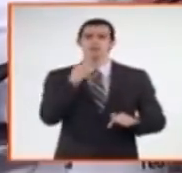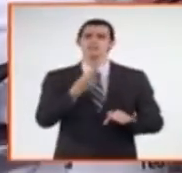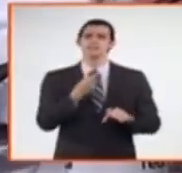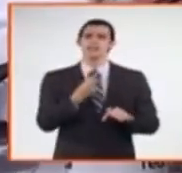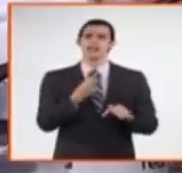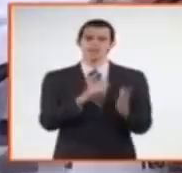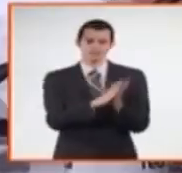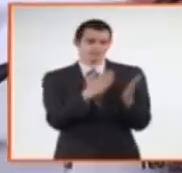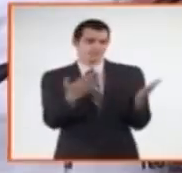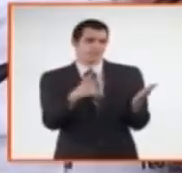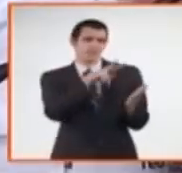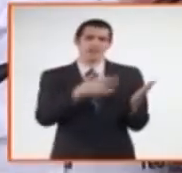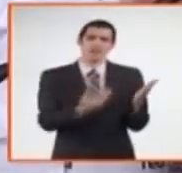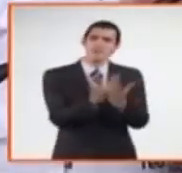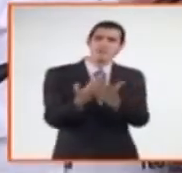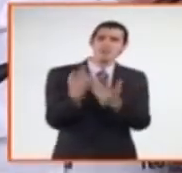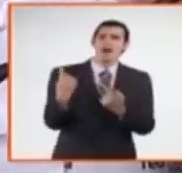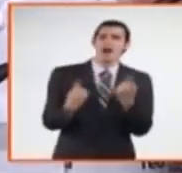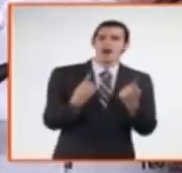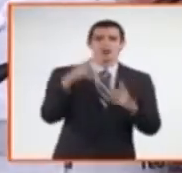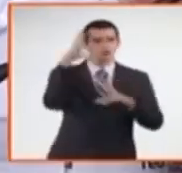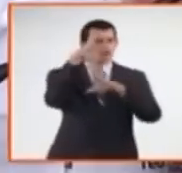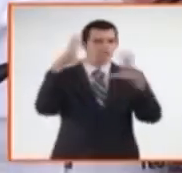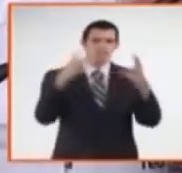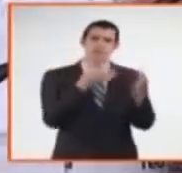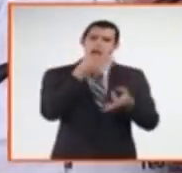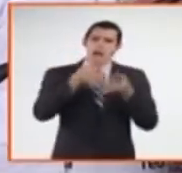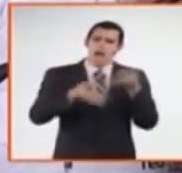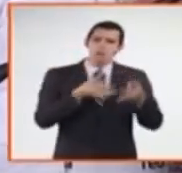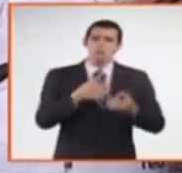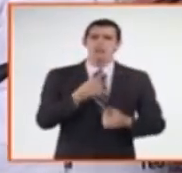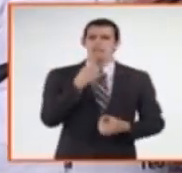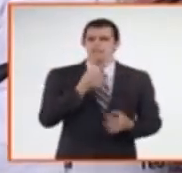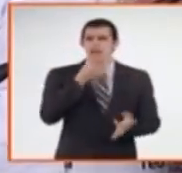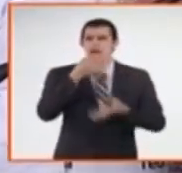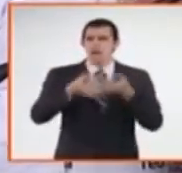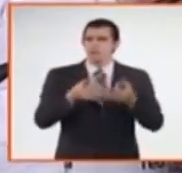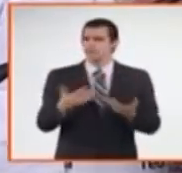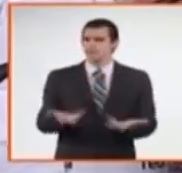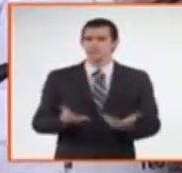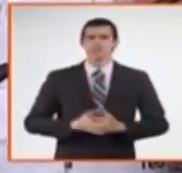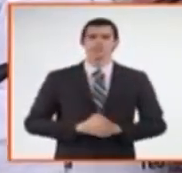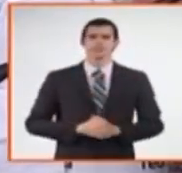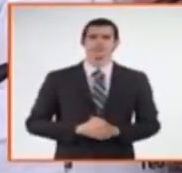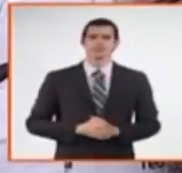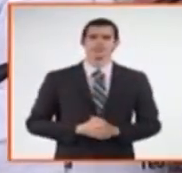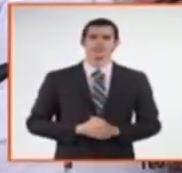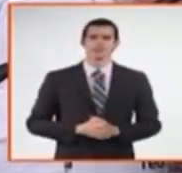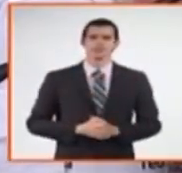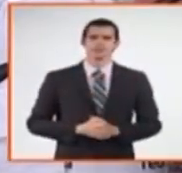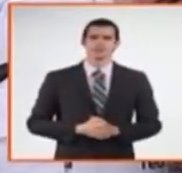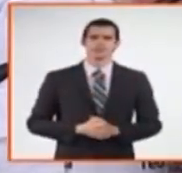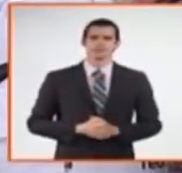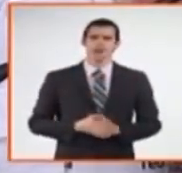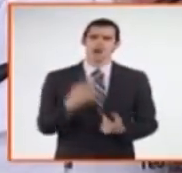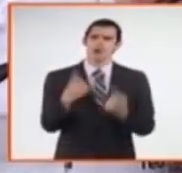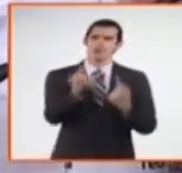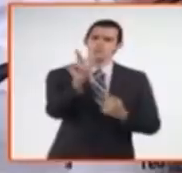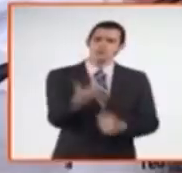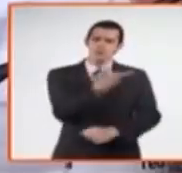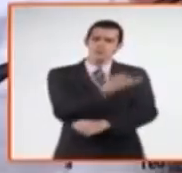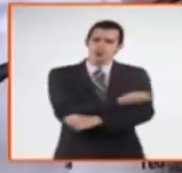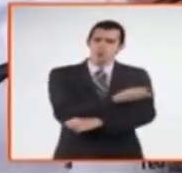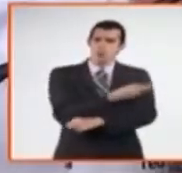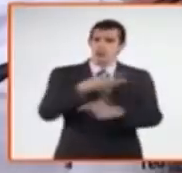más personas que fueron finalmente infectado y bueno que lo pasaron a síntomas hay lugares donde se habla incluso hasta de 20 veces más